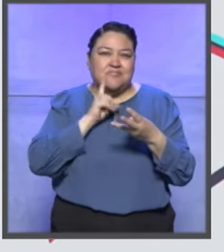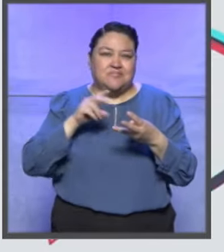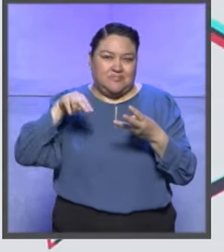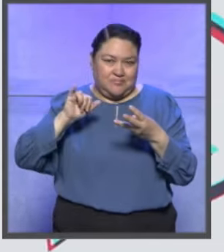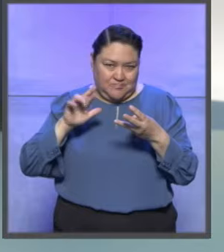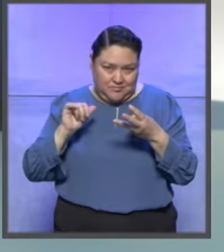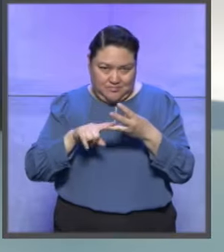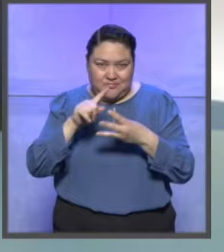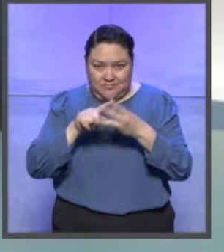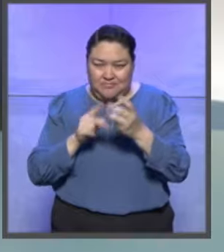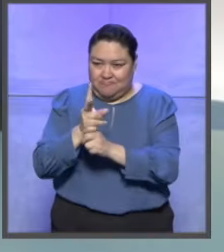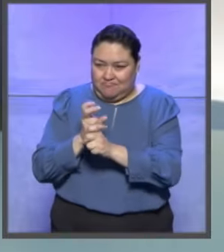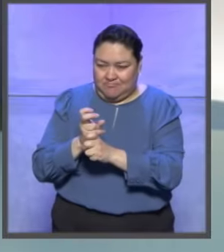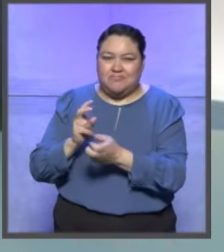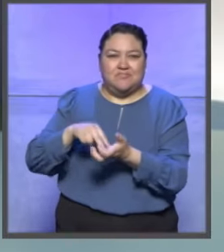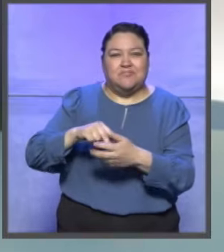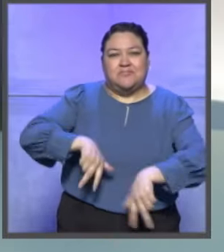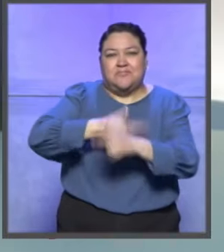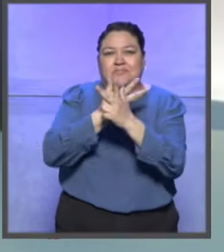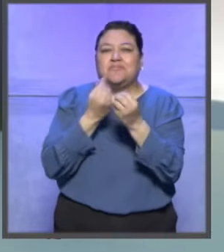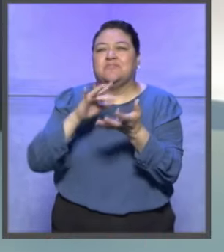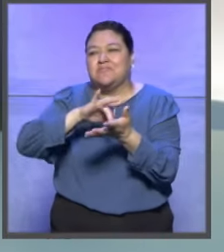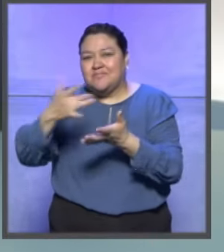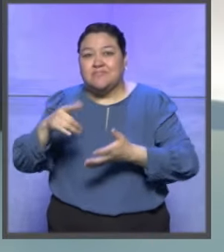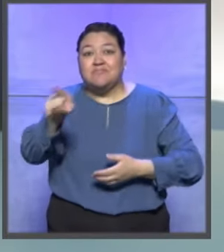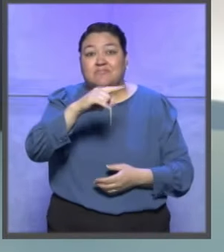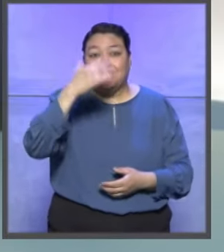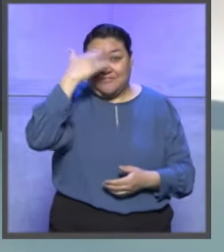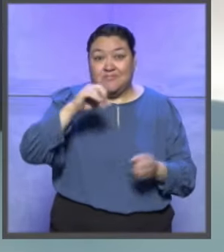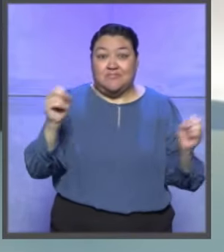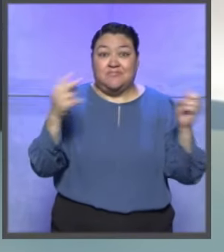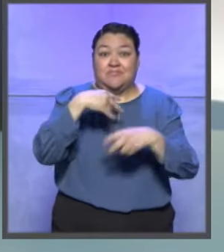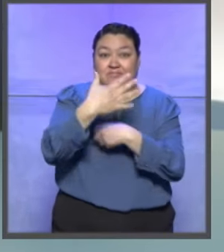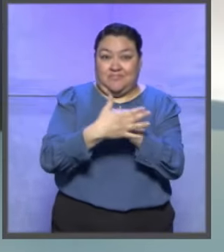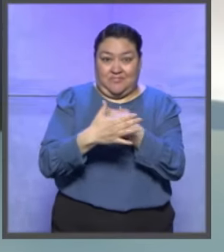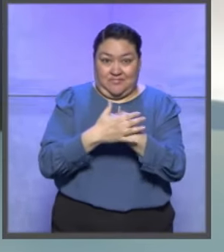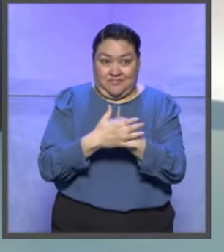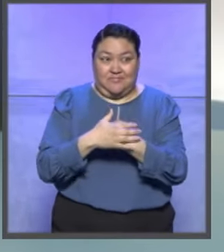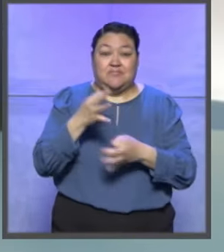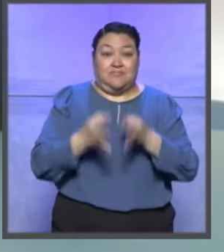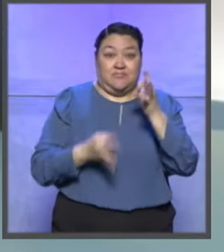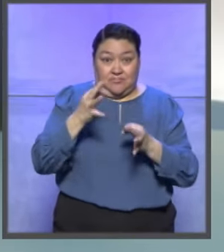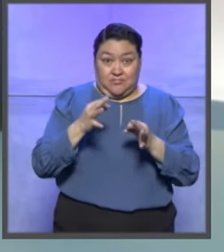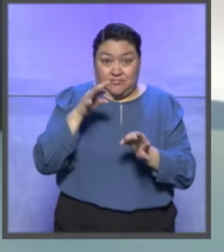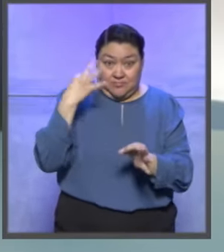Ya lo sabe usted, lo esperamos la próxima. Los tribunales electorales locales están